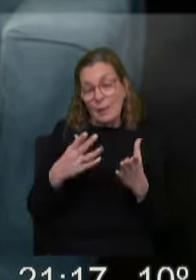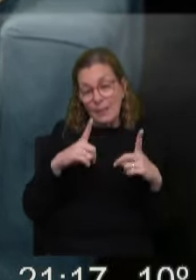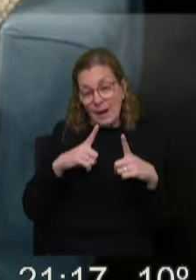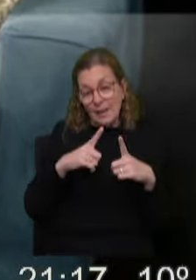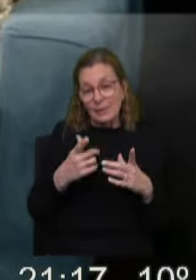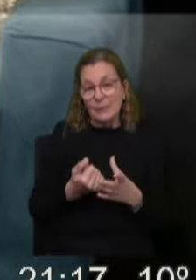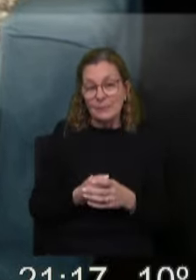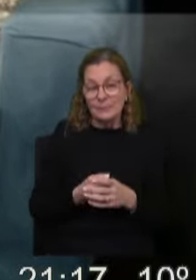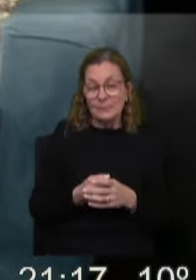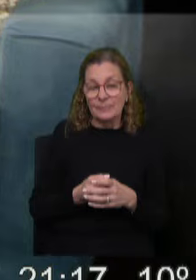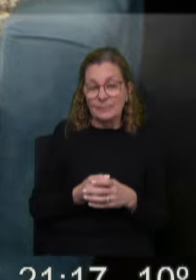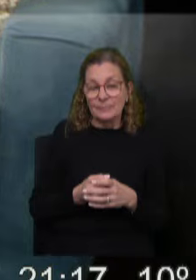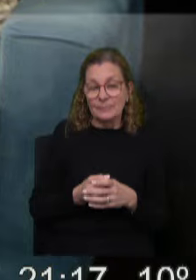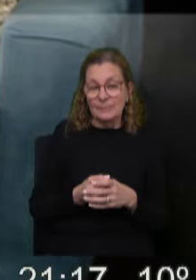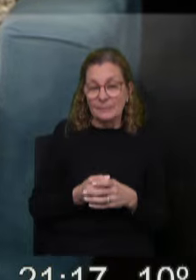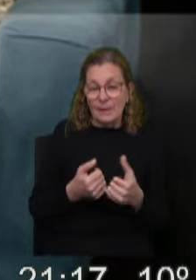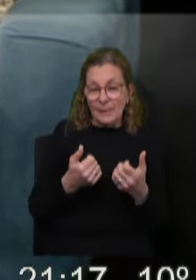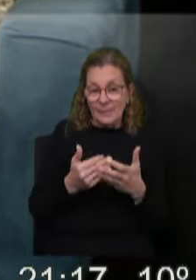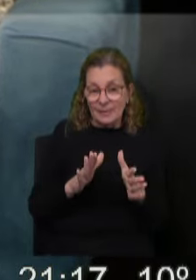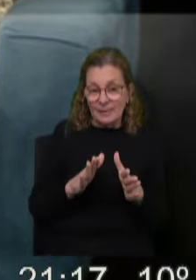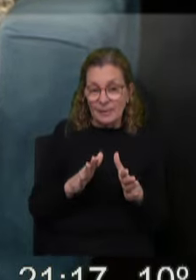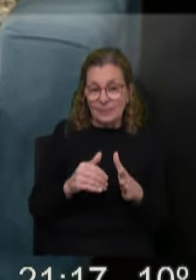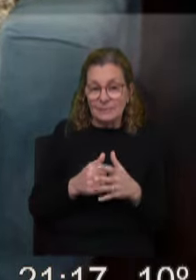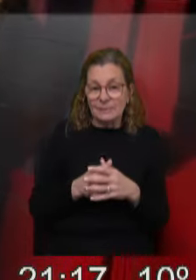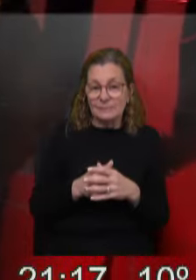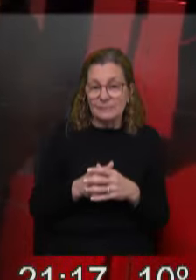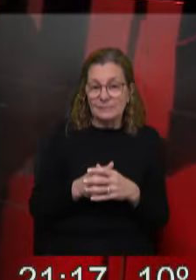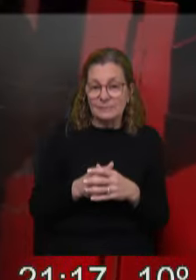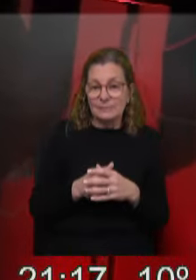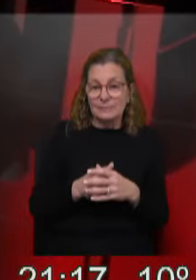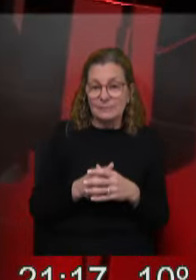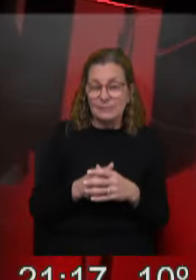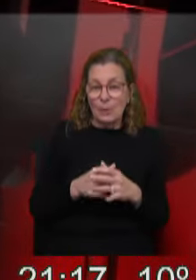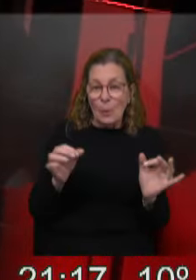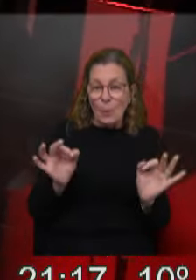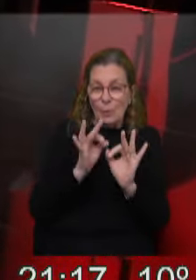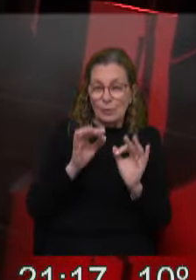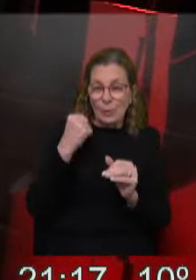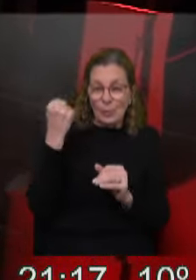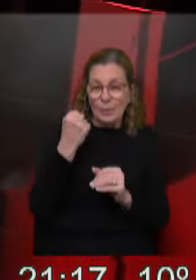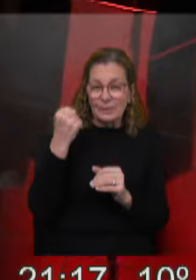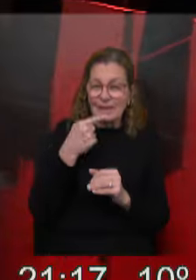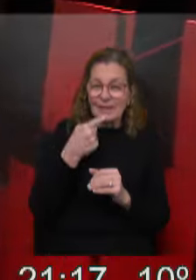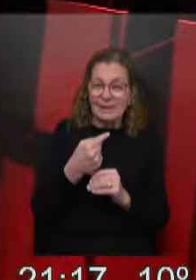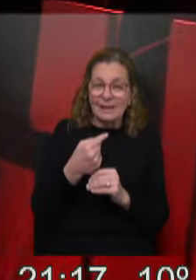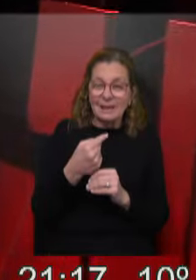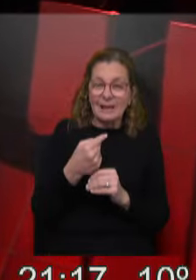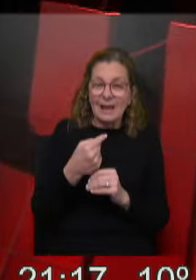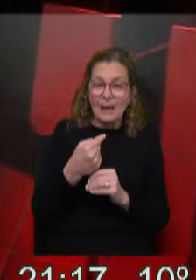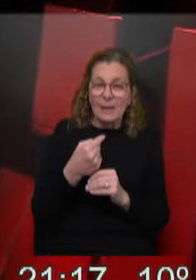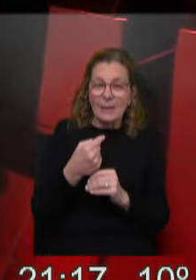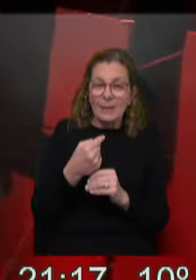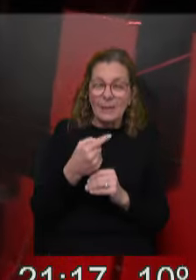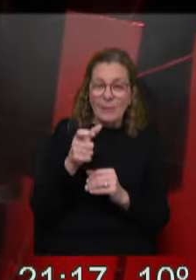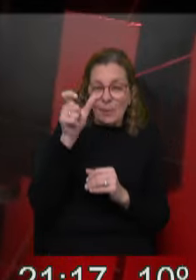presentando al comienzo del programa. Es un gran músico y compositor, como les decía, de los compositores más